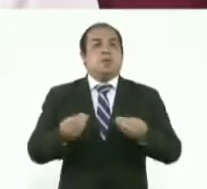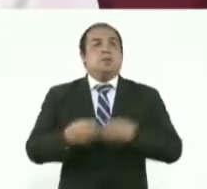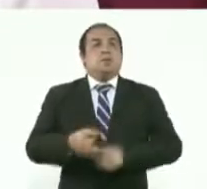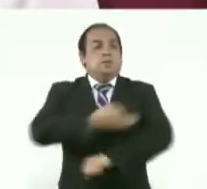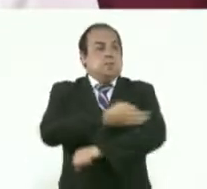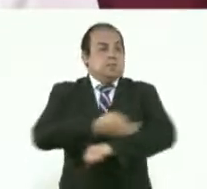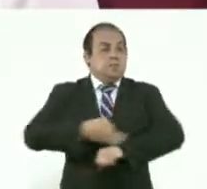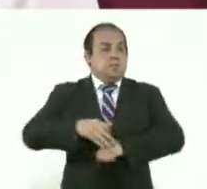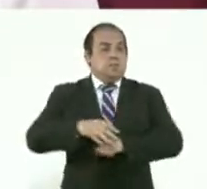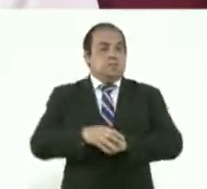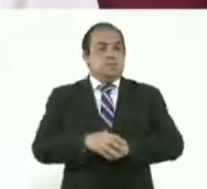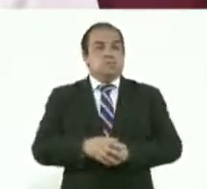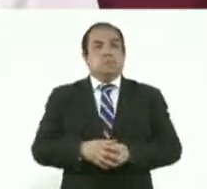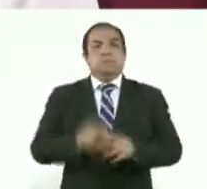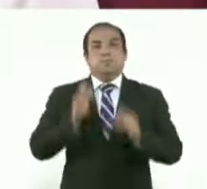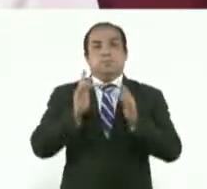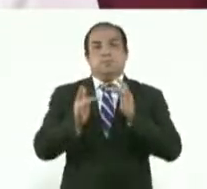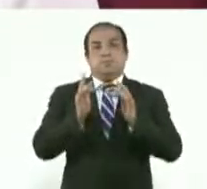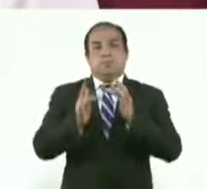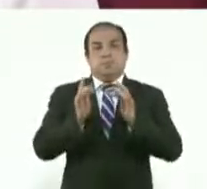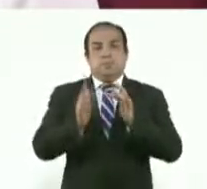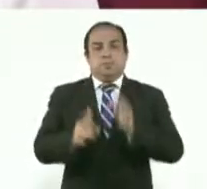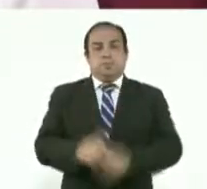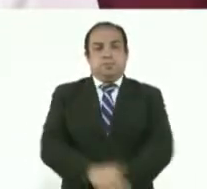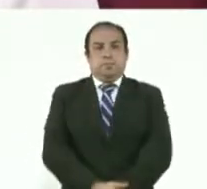familias, muchos